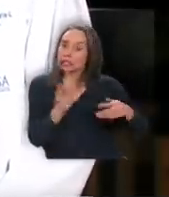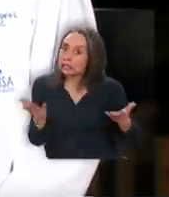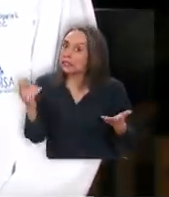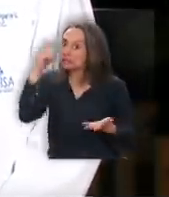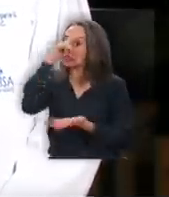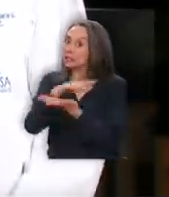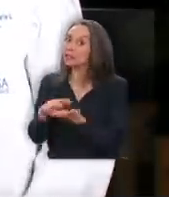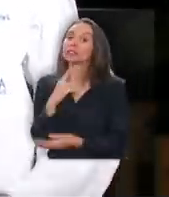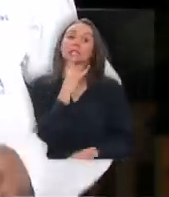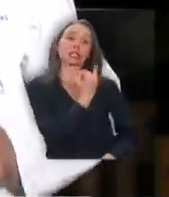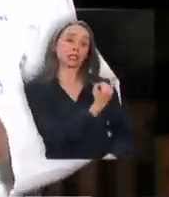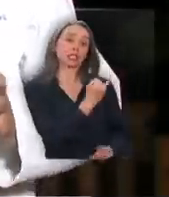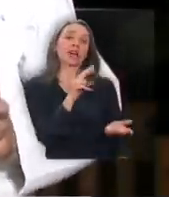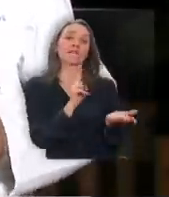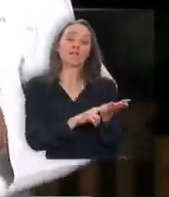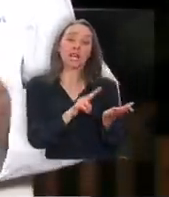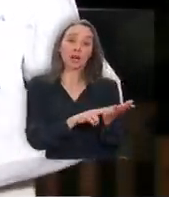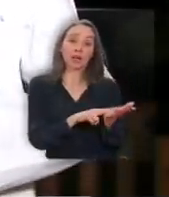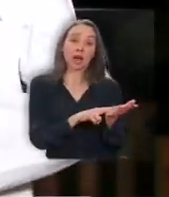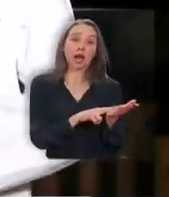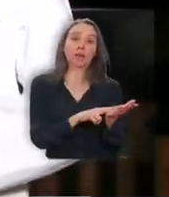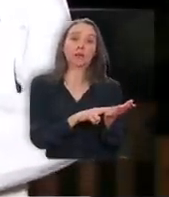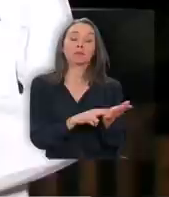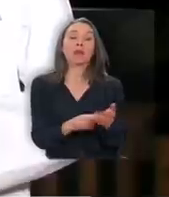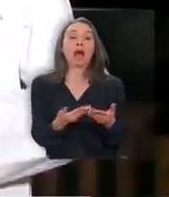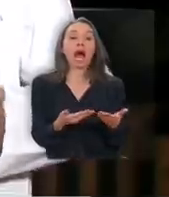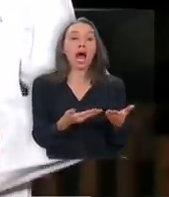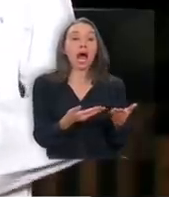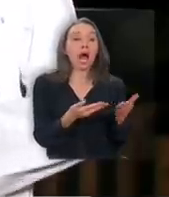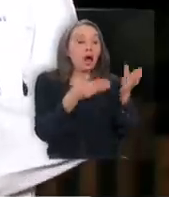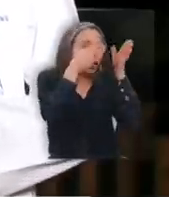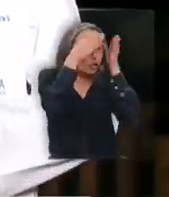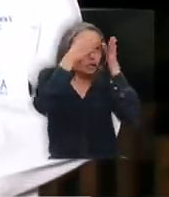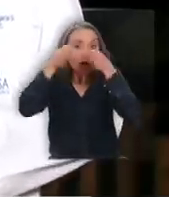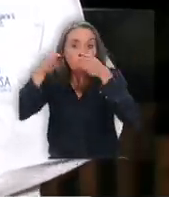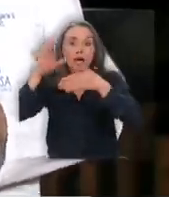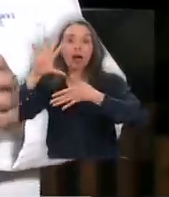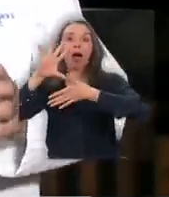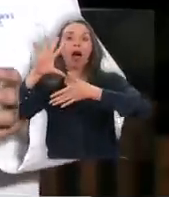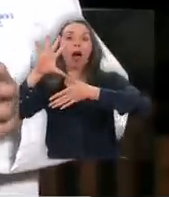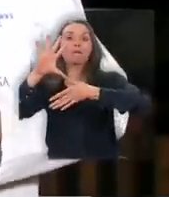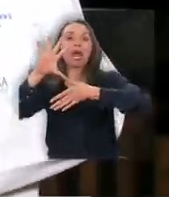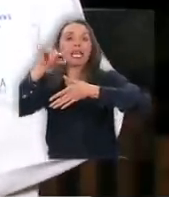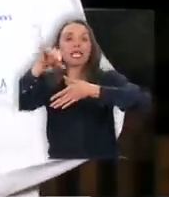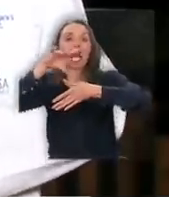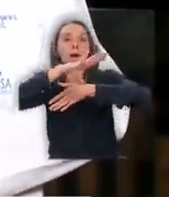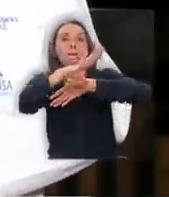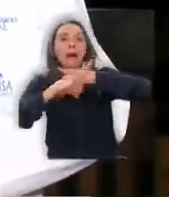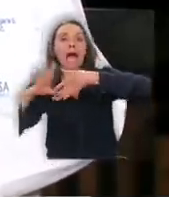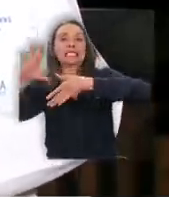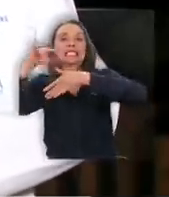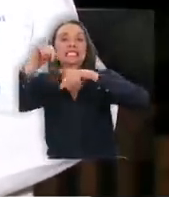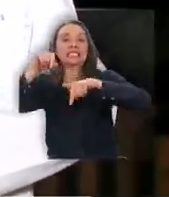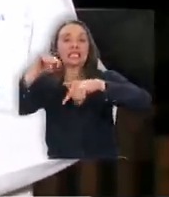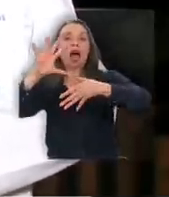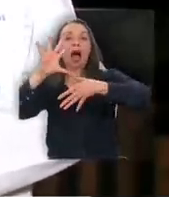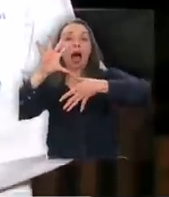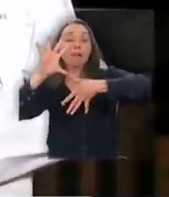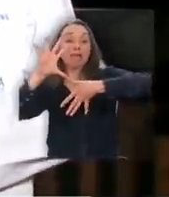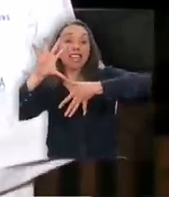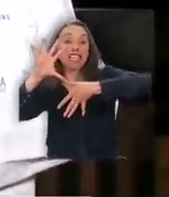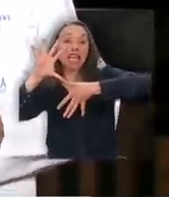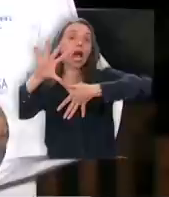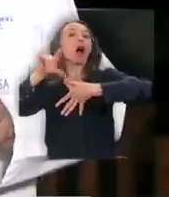Sí, la verdad es que el foco se ha trasladado a las Américas y dentro de la zona de las